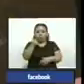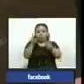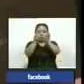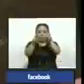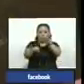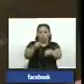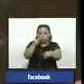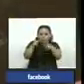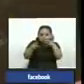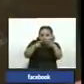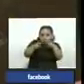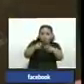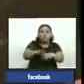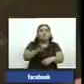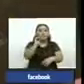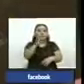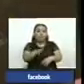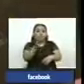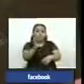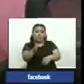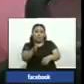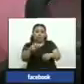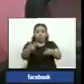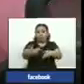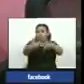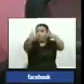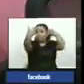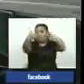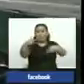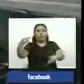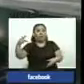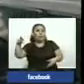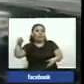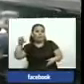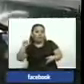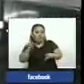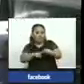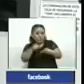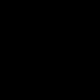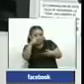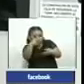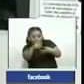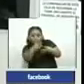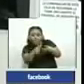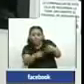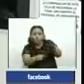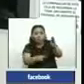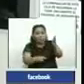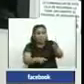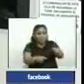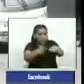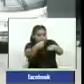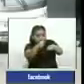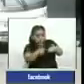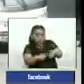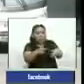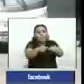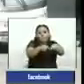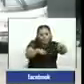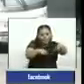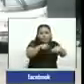secuencia. Control de unidades por videovigilancia, GPS, revisiones técnicas, administración de boletería,